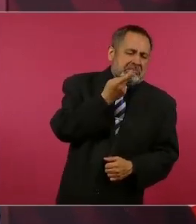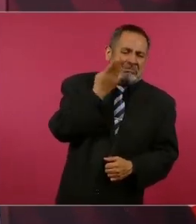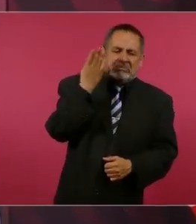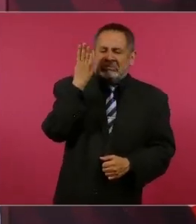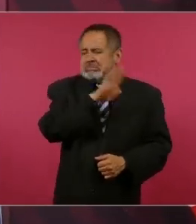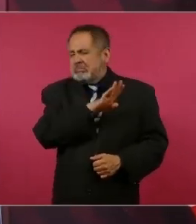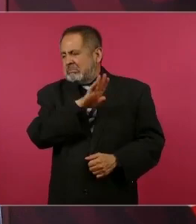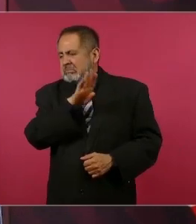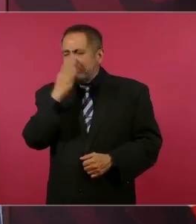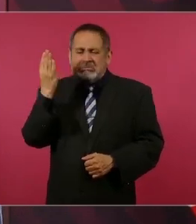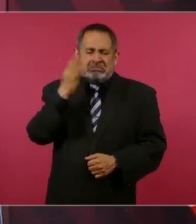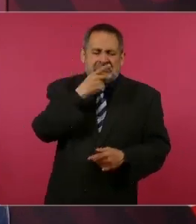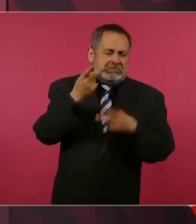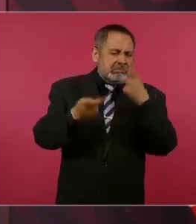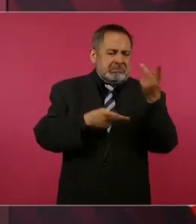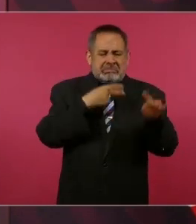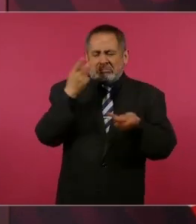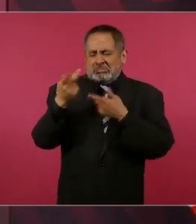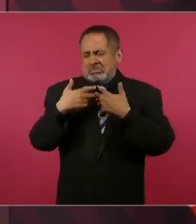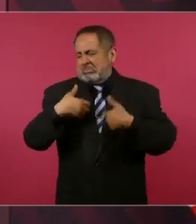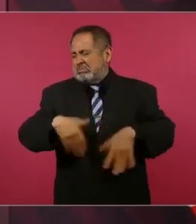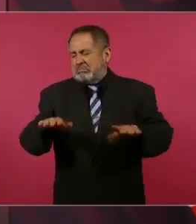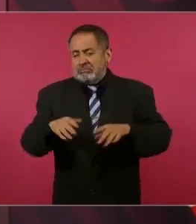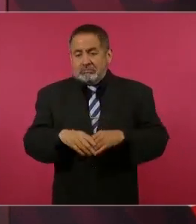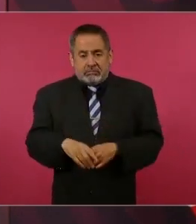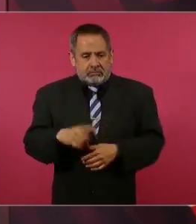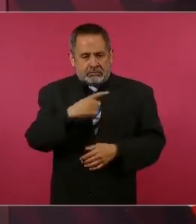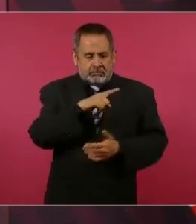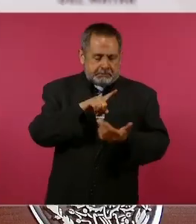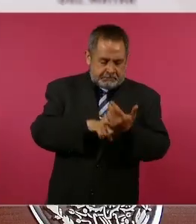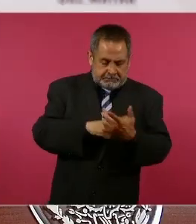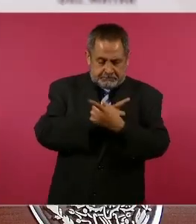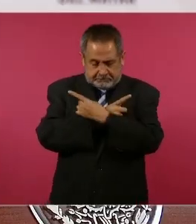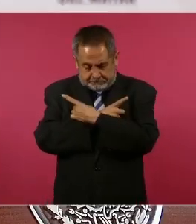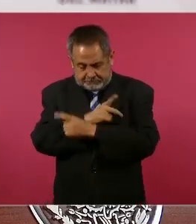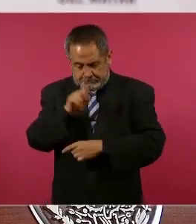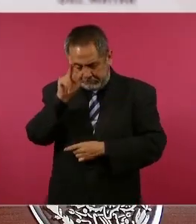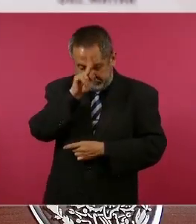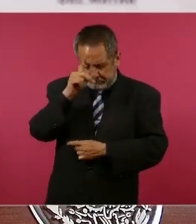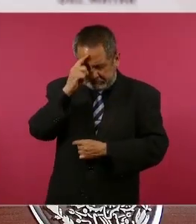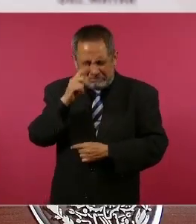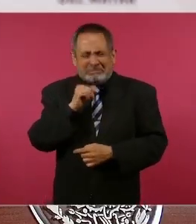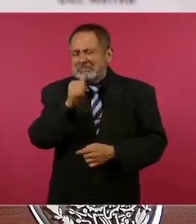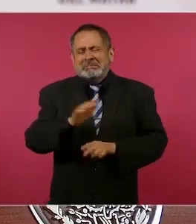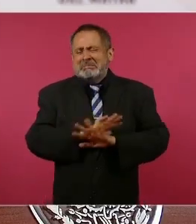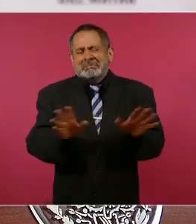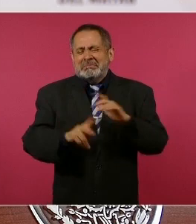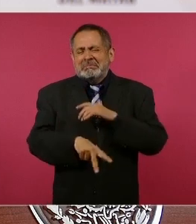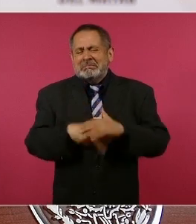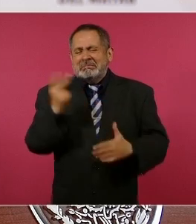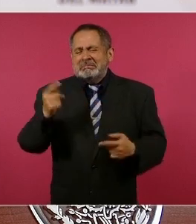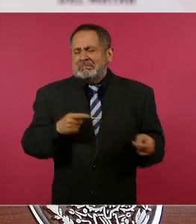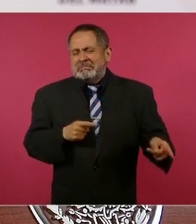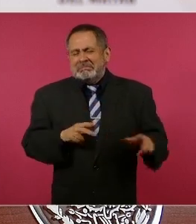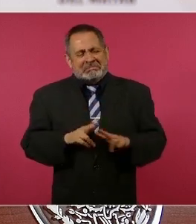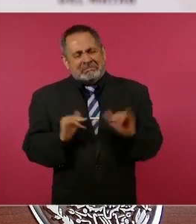No tienen escrúpulos morales. de ninguna índole.